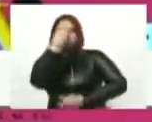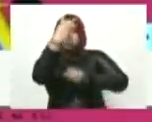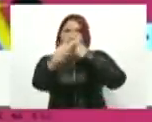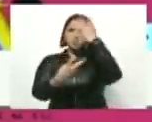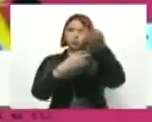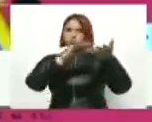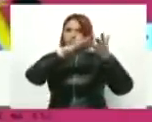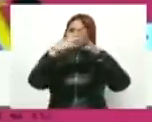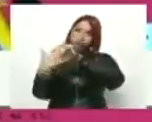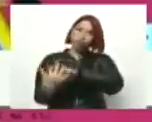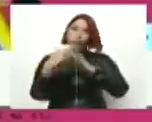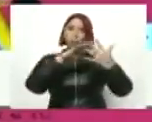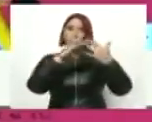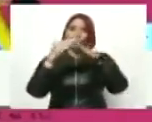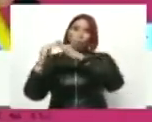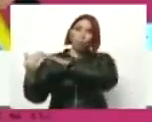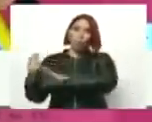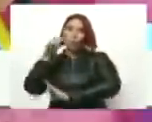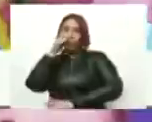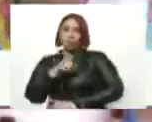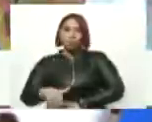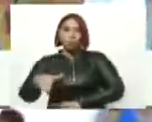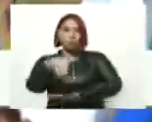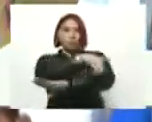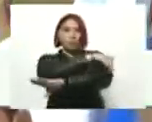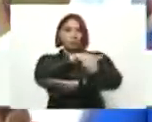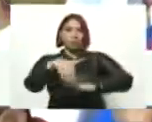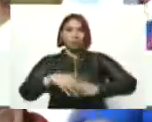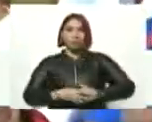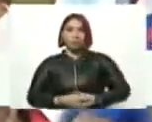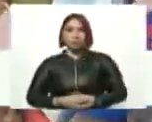el barrio, en la comunidad, en el pueblo, en la calle.